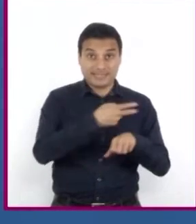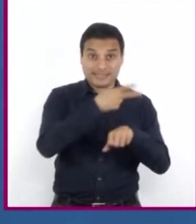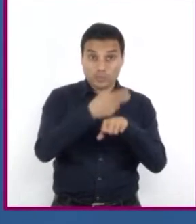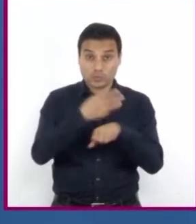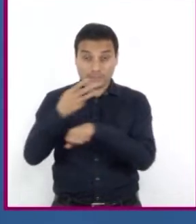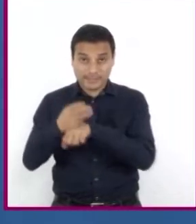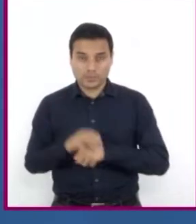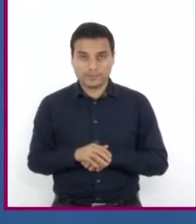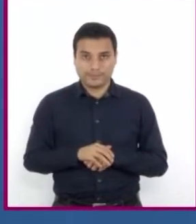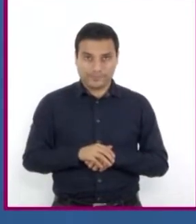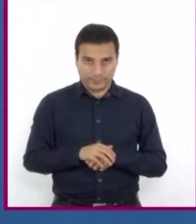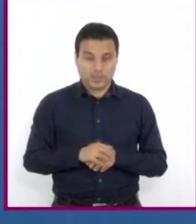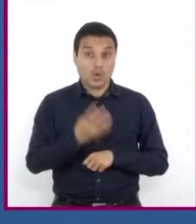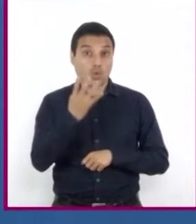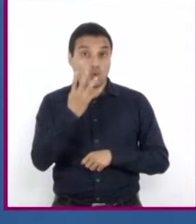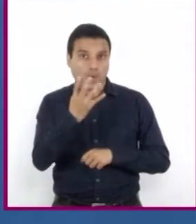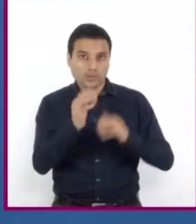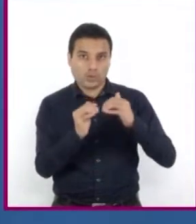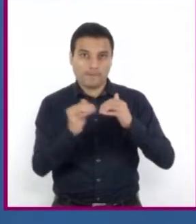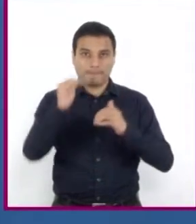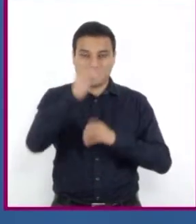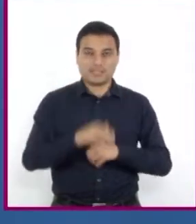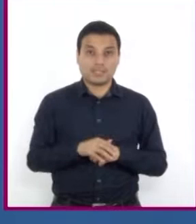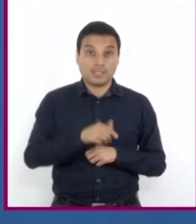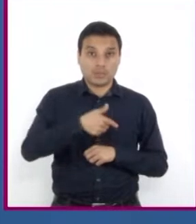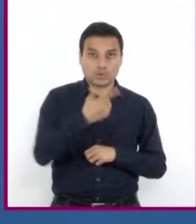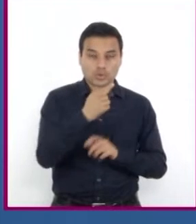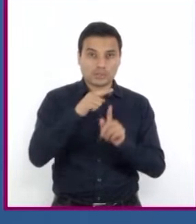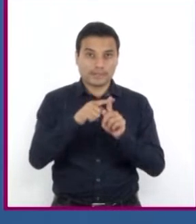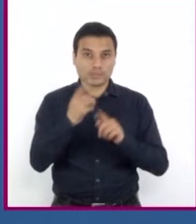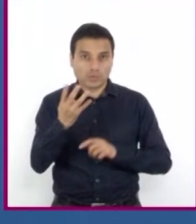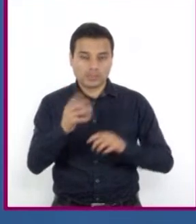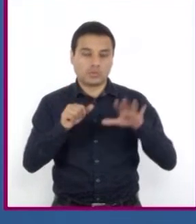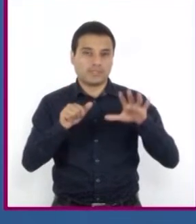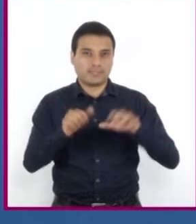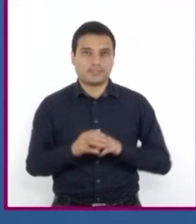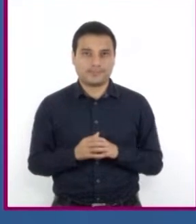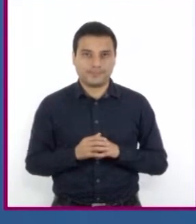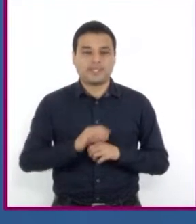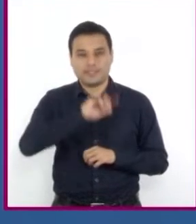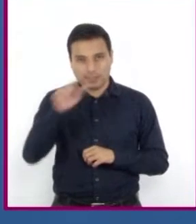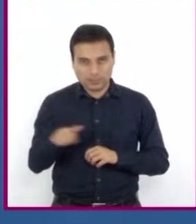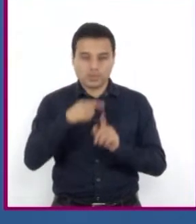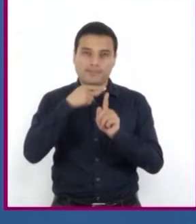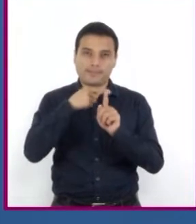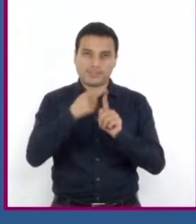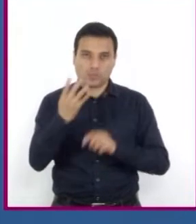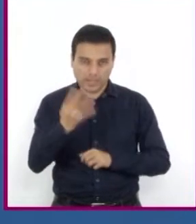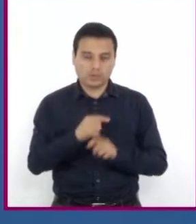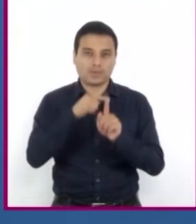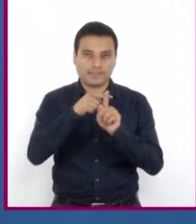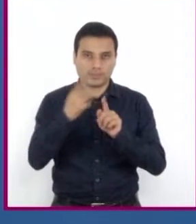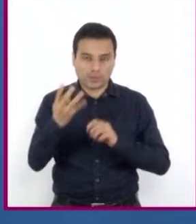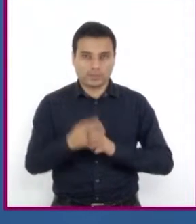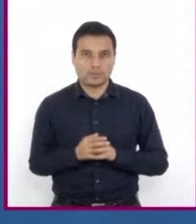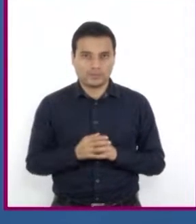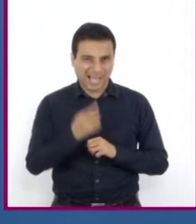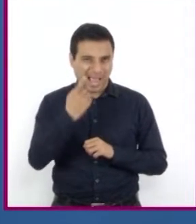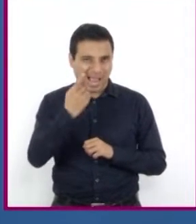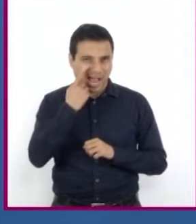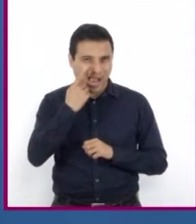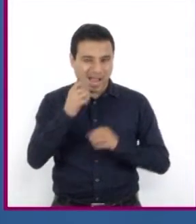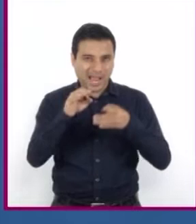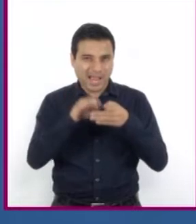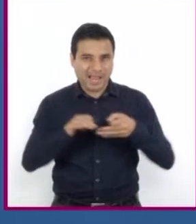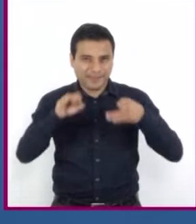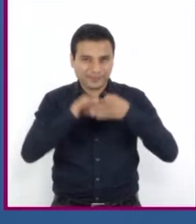hay 4 losetas más. 12 más 4 igual a 16. Y así sucesivamente. La constante aditiva también